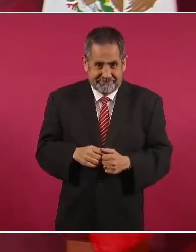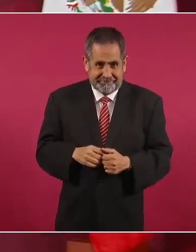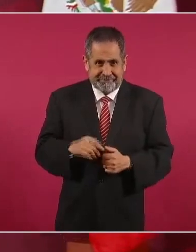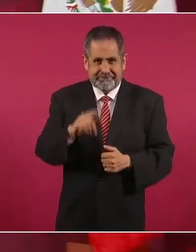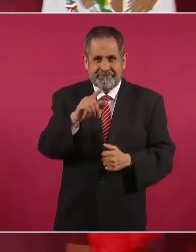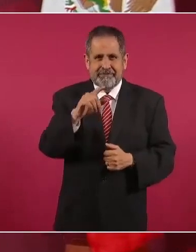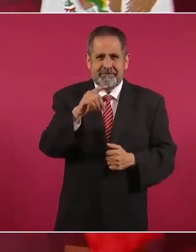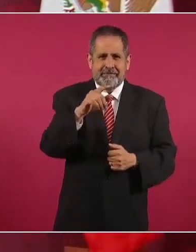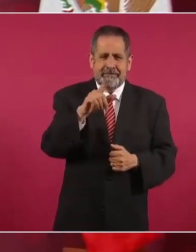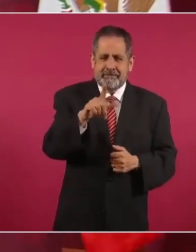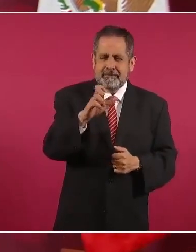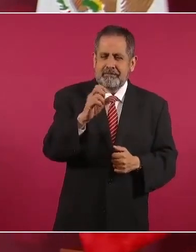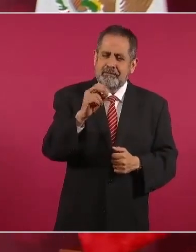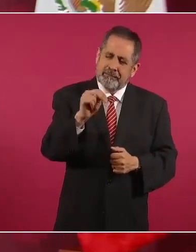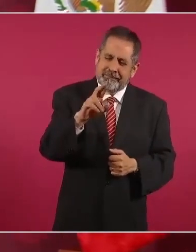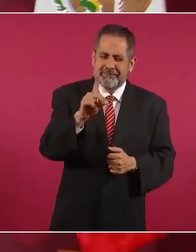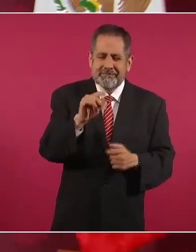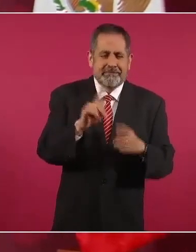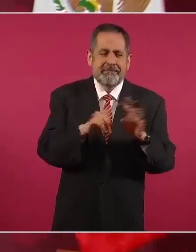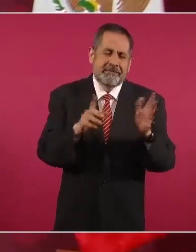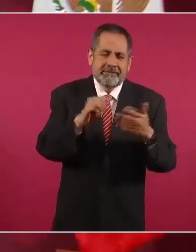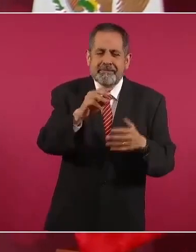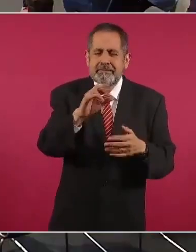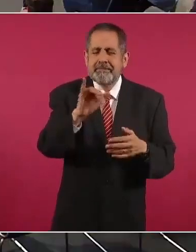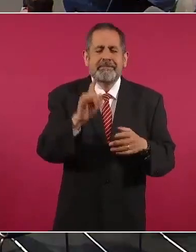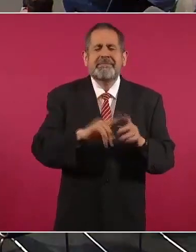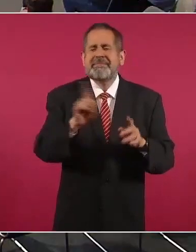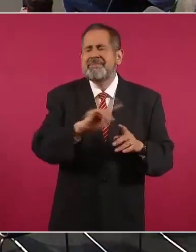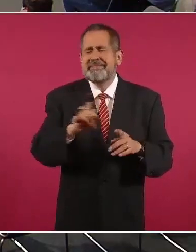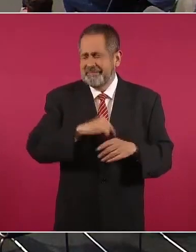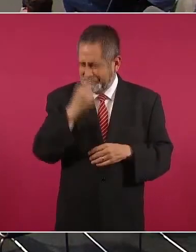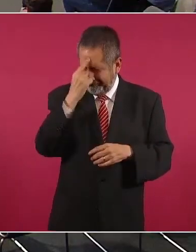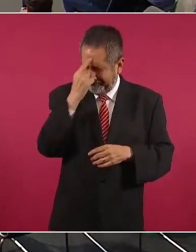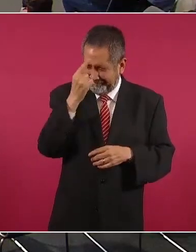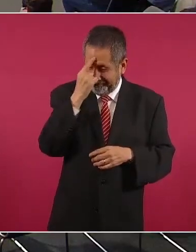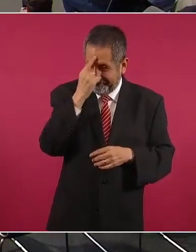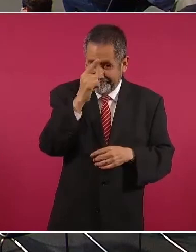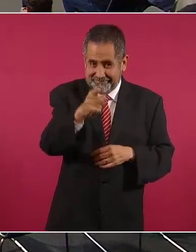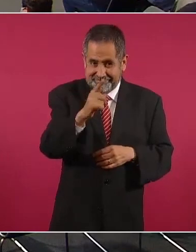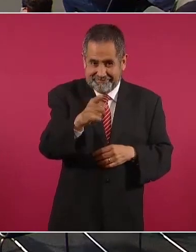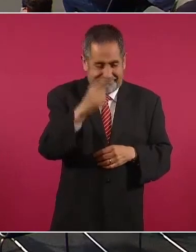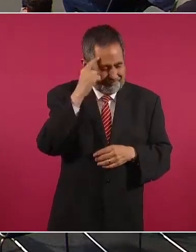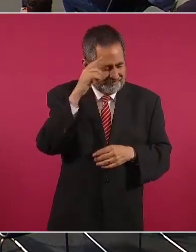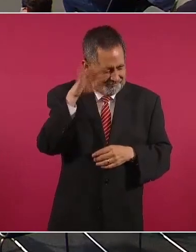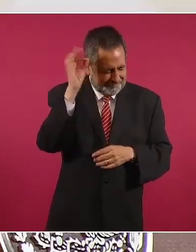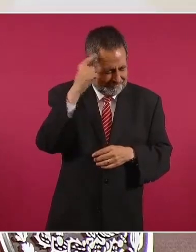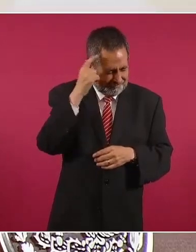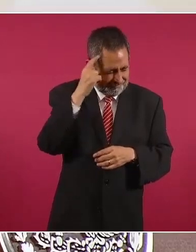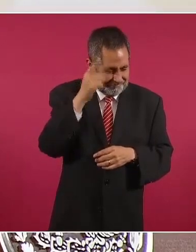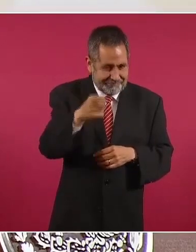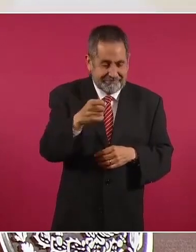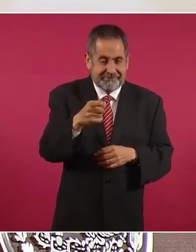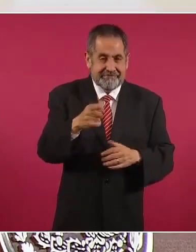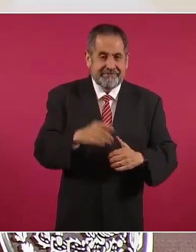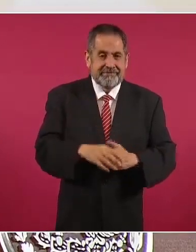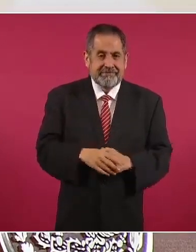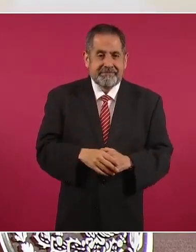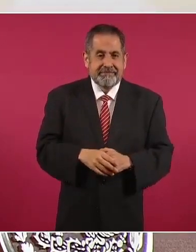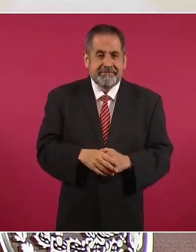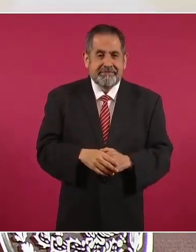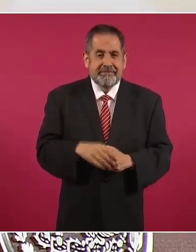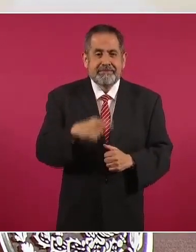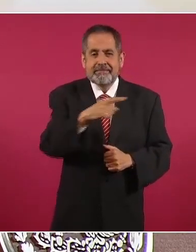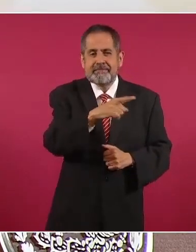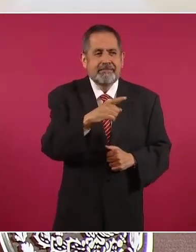Leonardo Curcio, bueno, casi todos, pero Marín, no, pero el que estoy buscando es a el que tiene